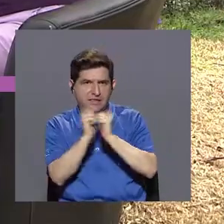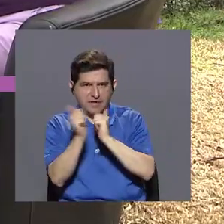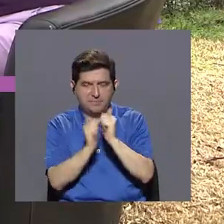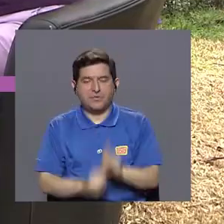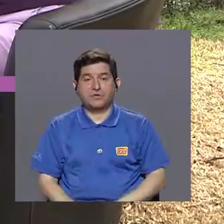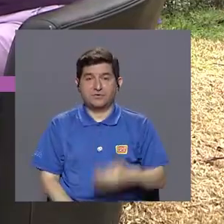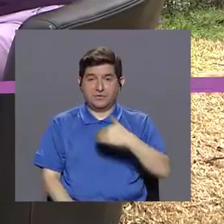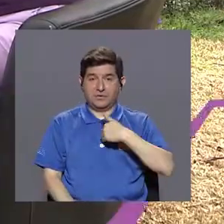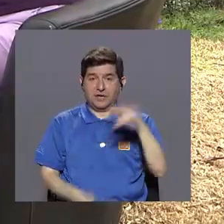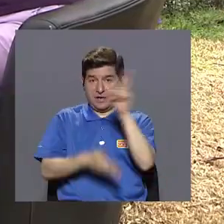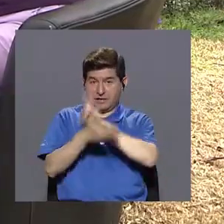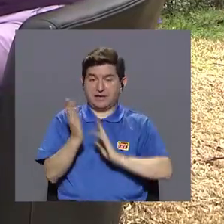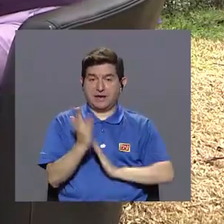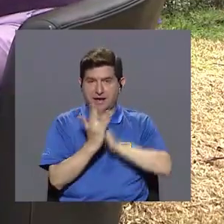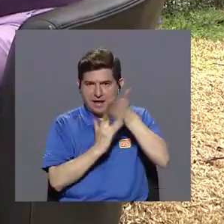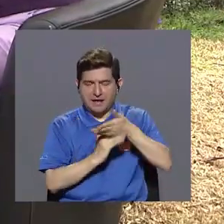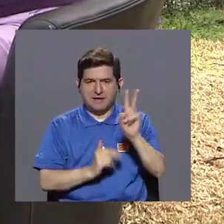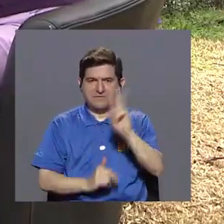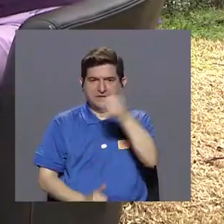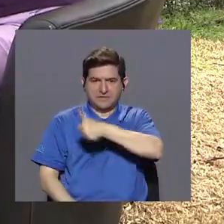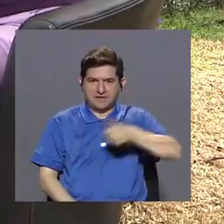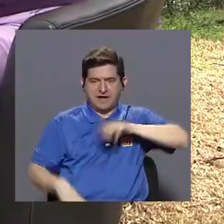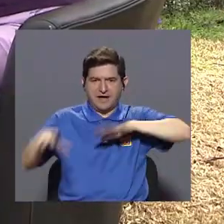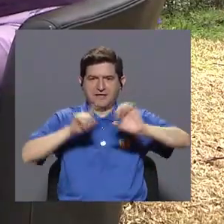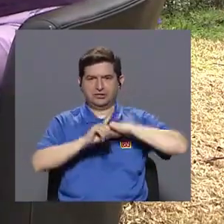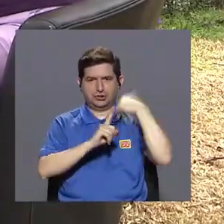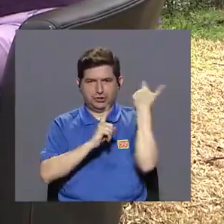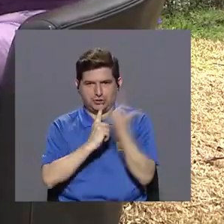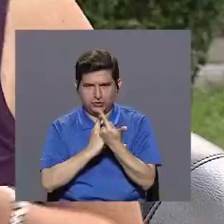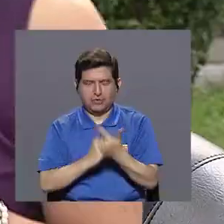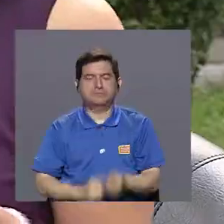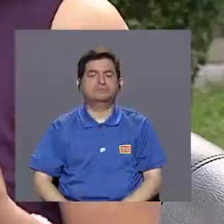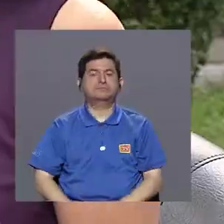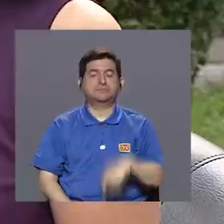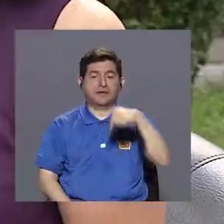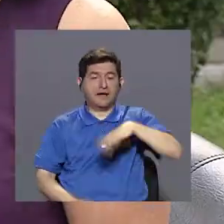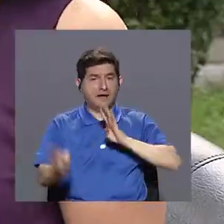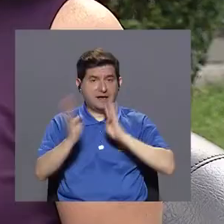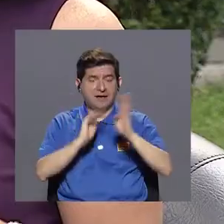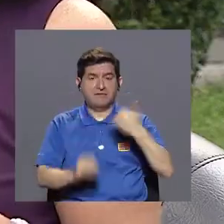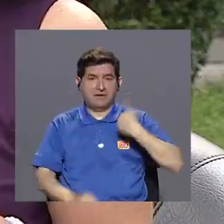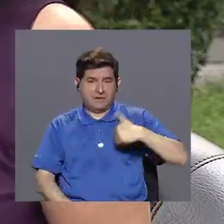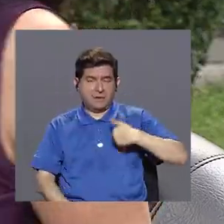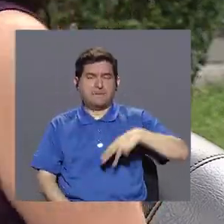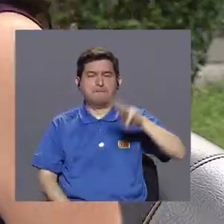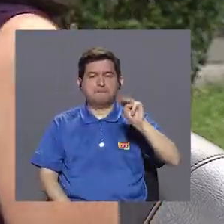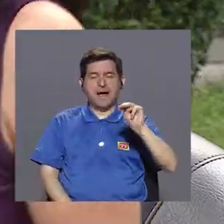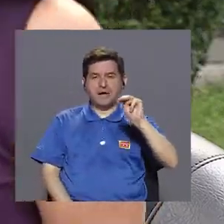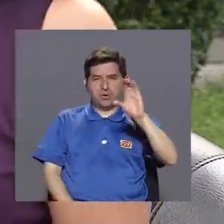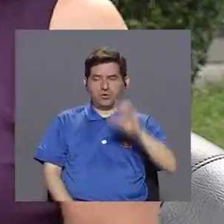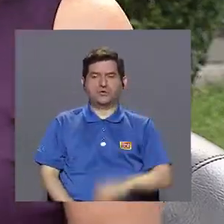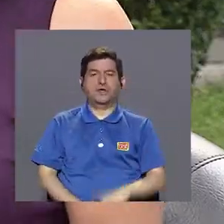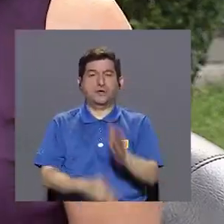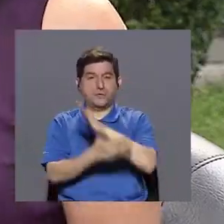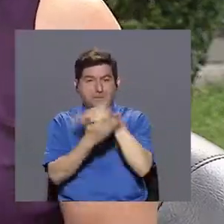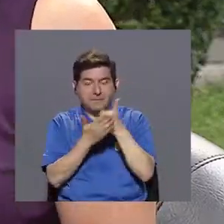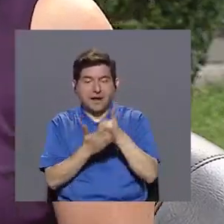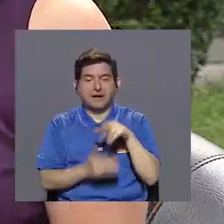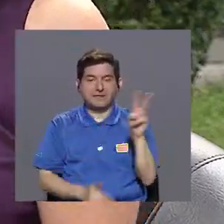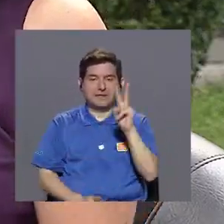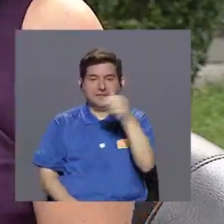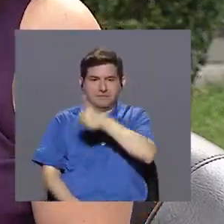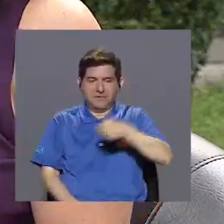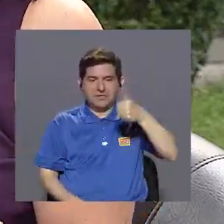deporte que tiene la universidad a través de la Vicerrectoría de Acción Social. Estamos conversando con el señor Maynor Cordero, que él es parte también de